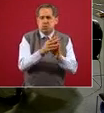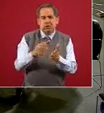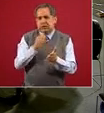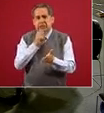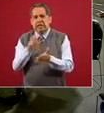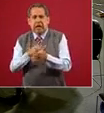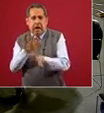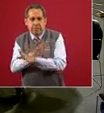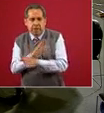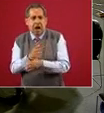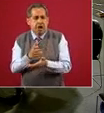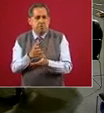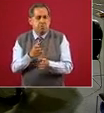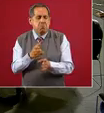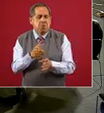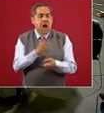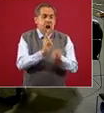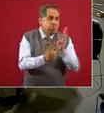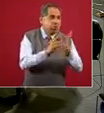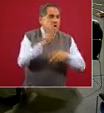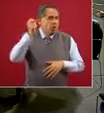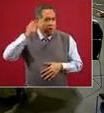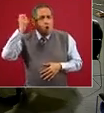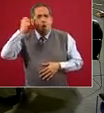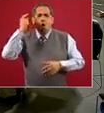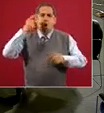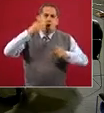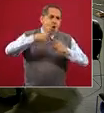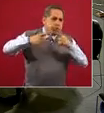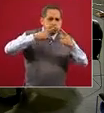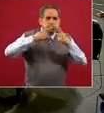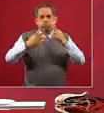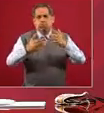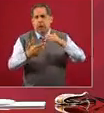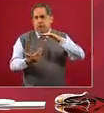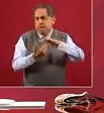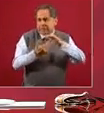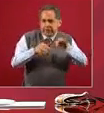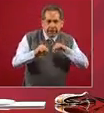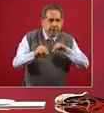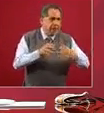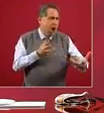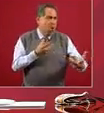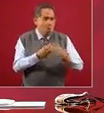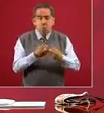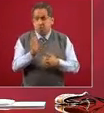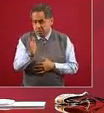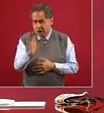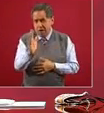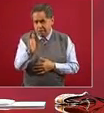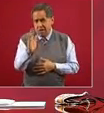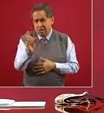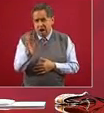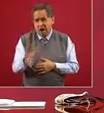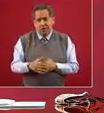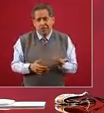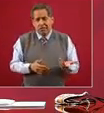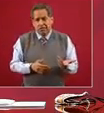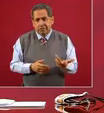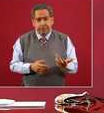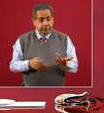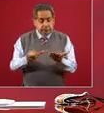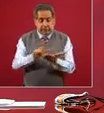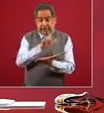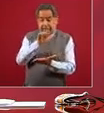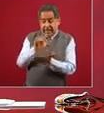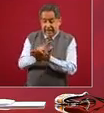Han participado en varios foros, consultas, mesas de trabajo. Ya publicada la